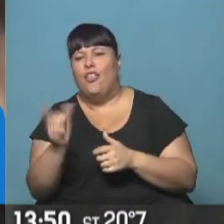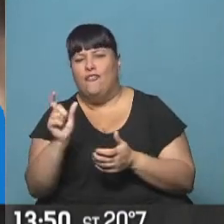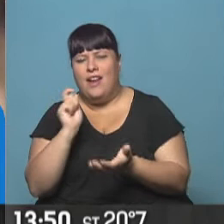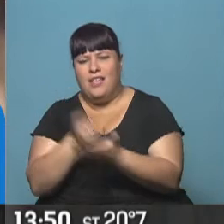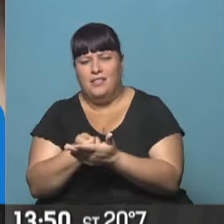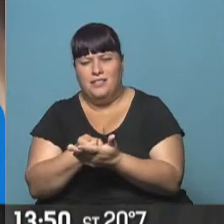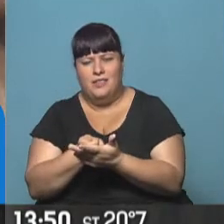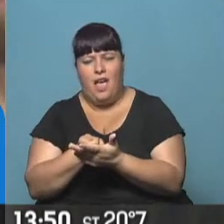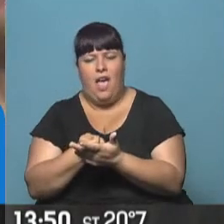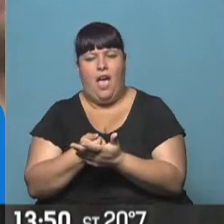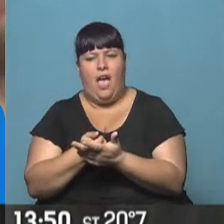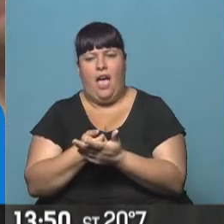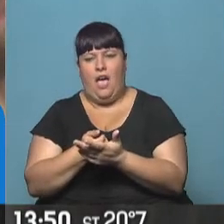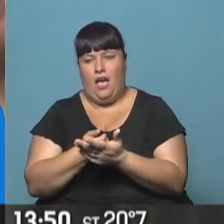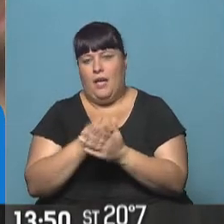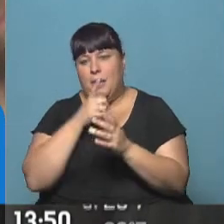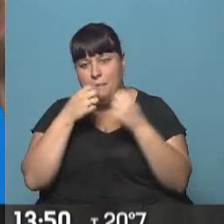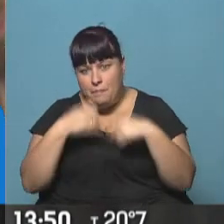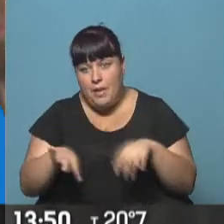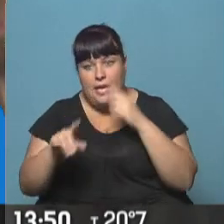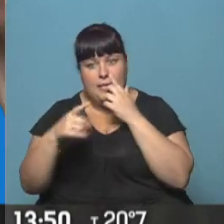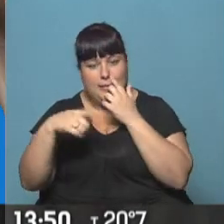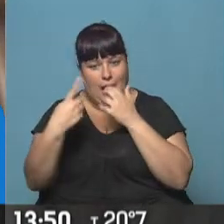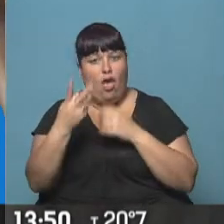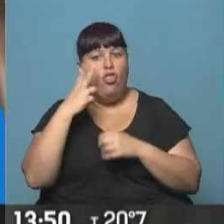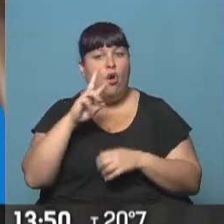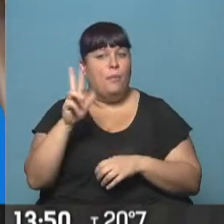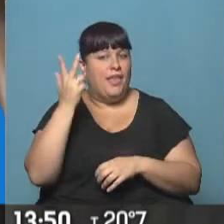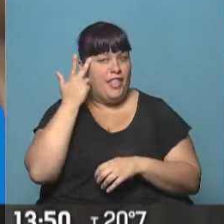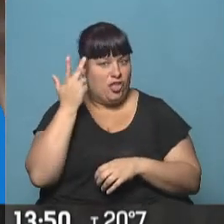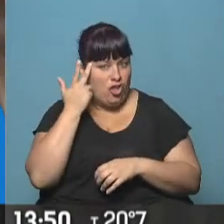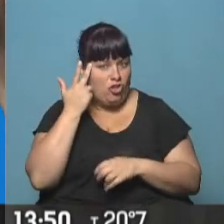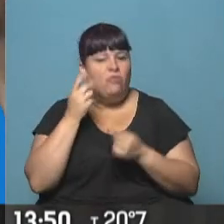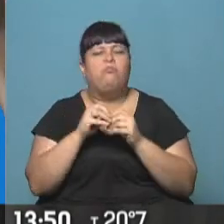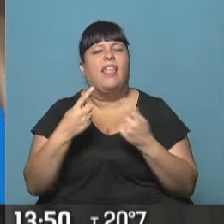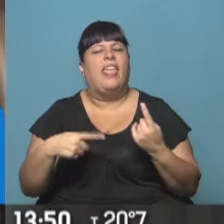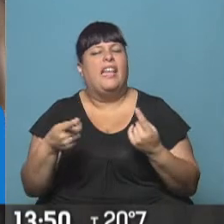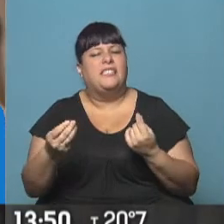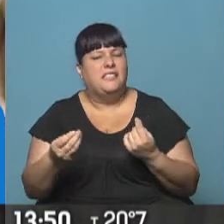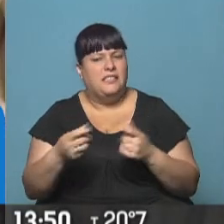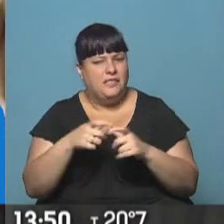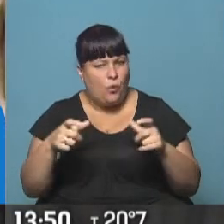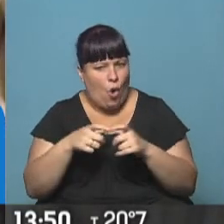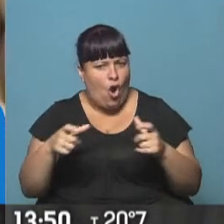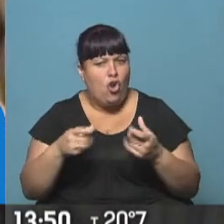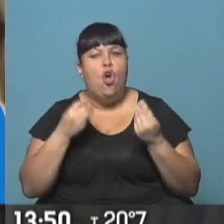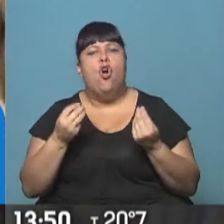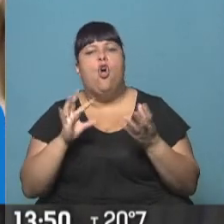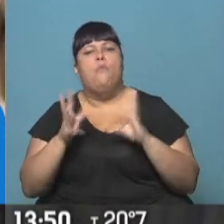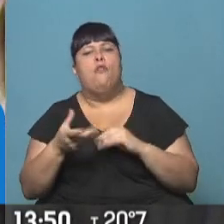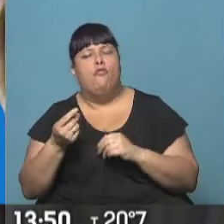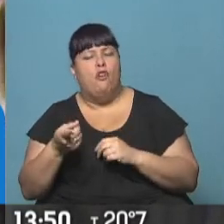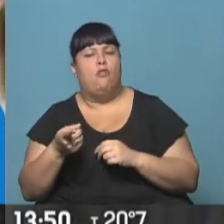compensación que entraría en vigencia a partir del 2018, de qué se trata, cómo